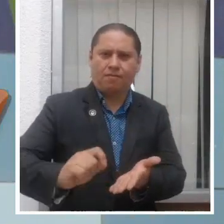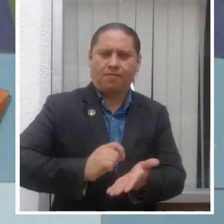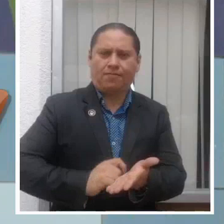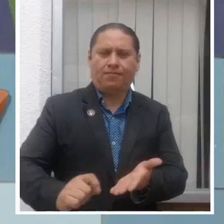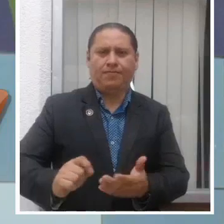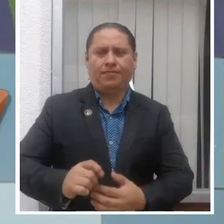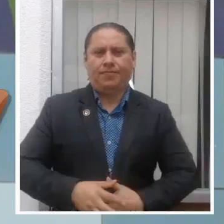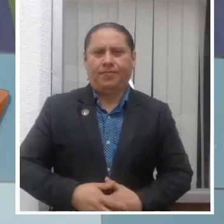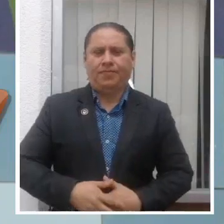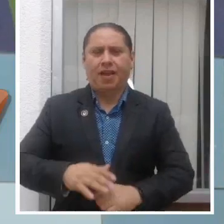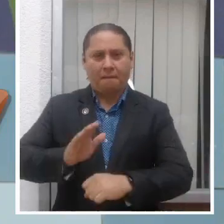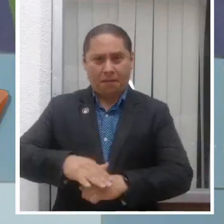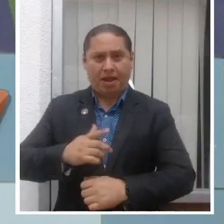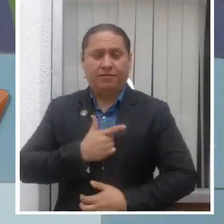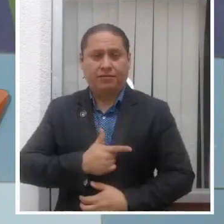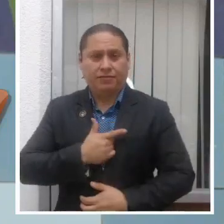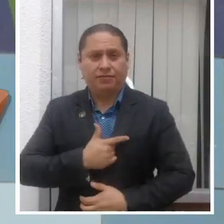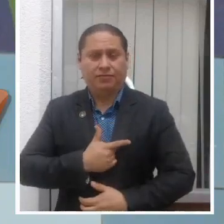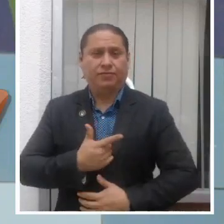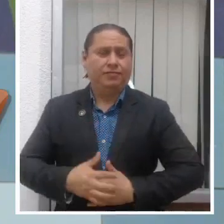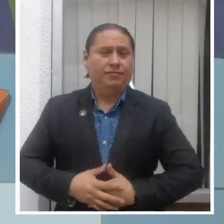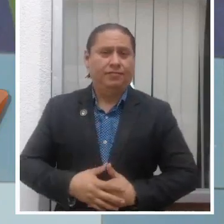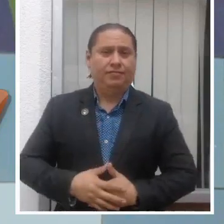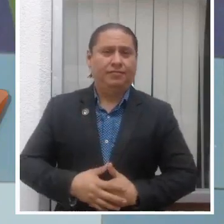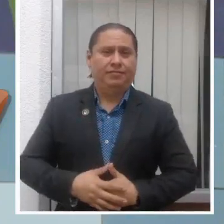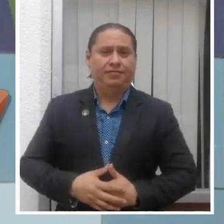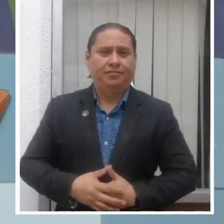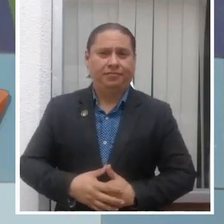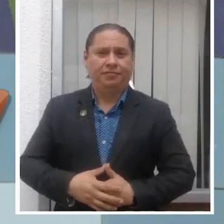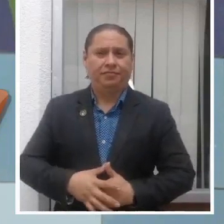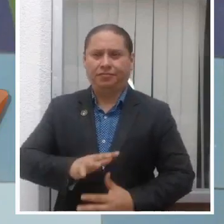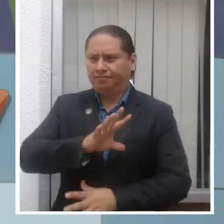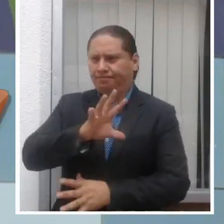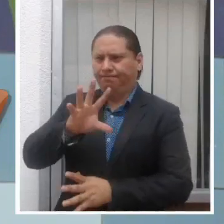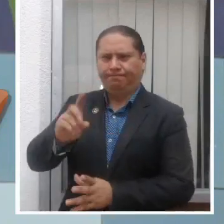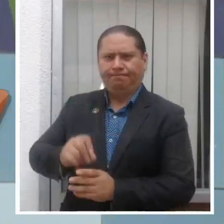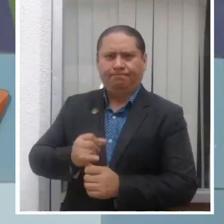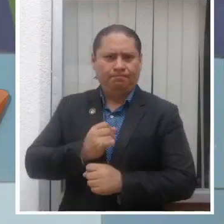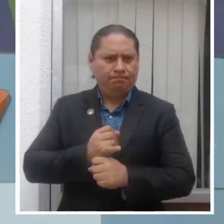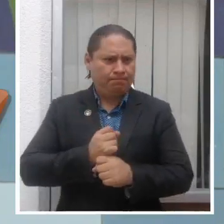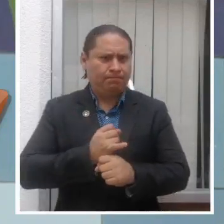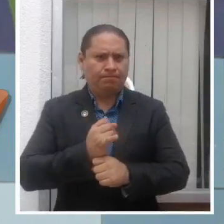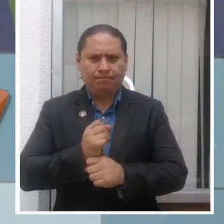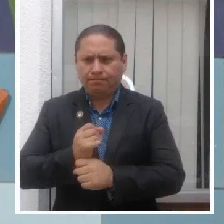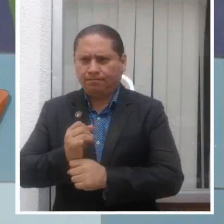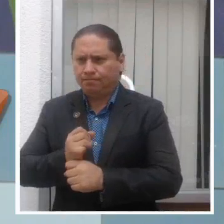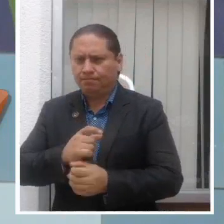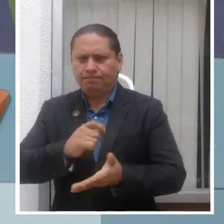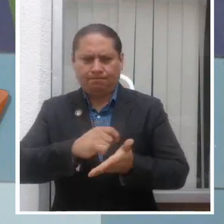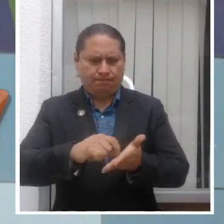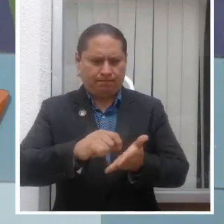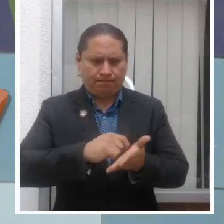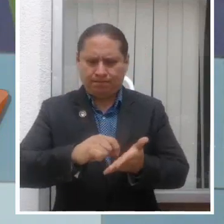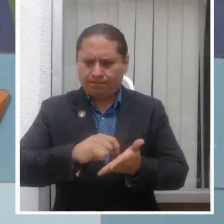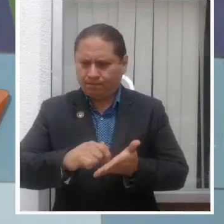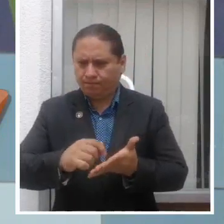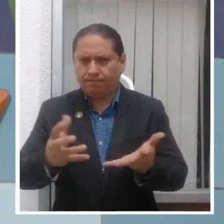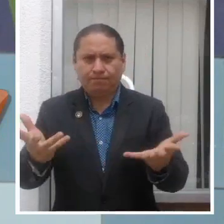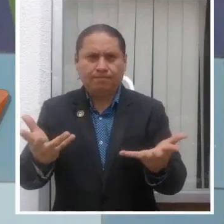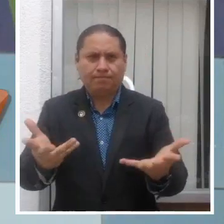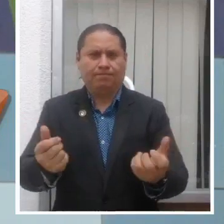Y lo que más me gusta es que yo, aparte de todo, investigo, escribo,